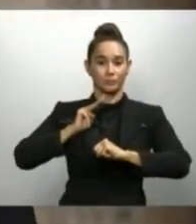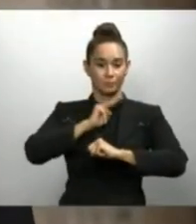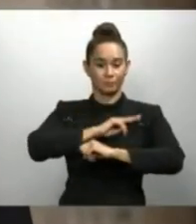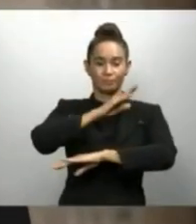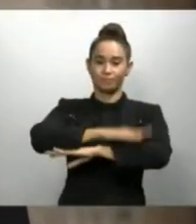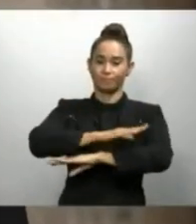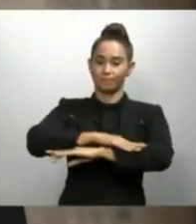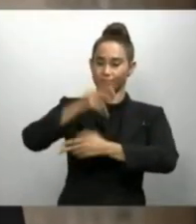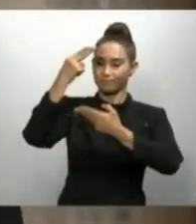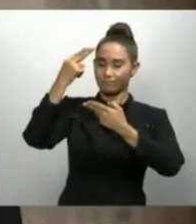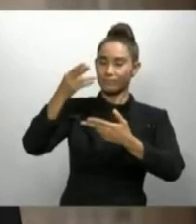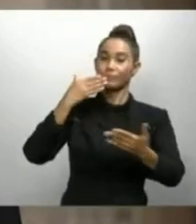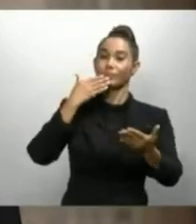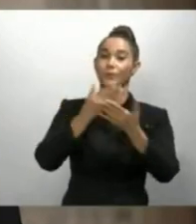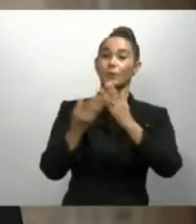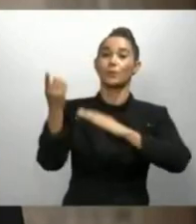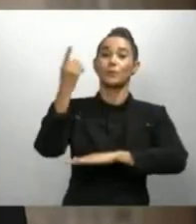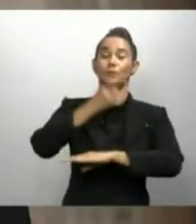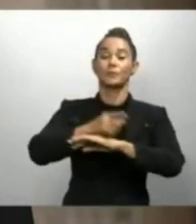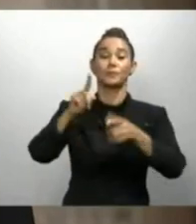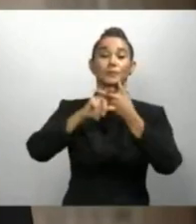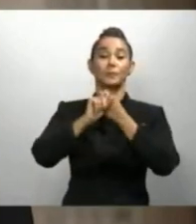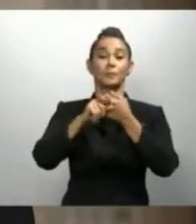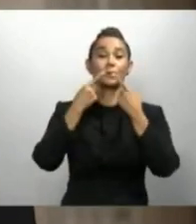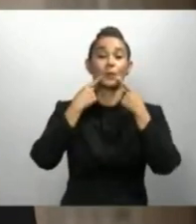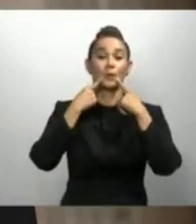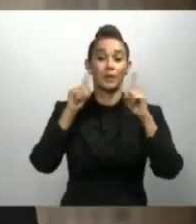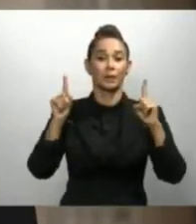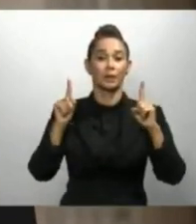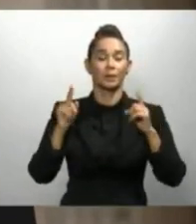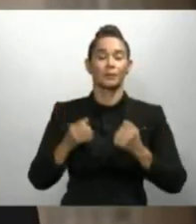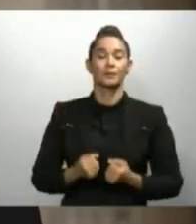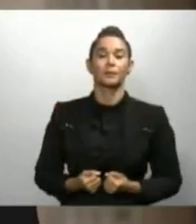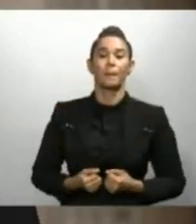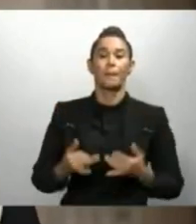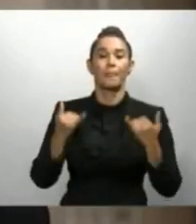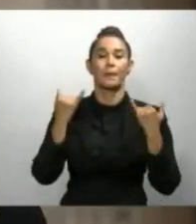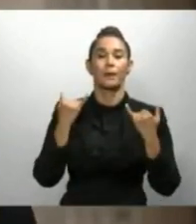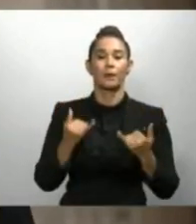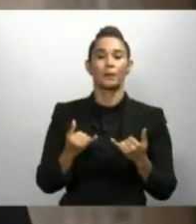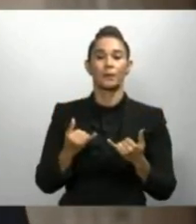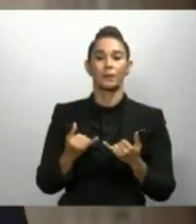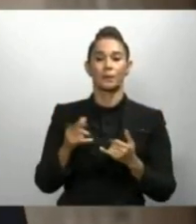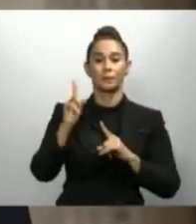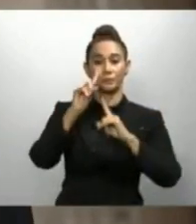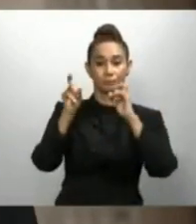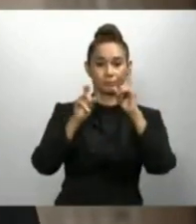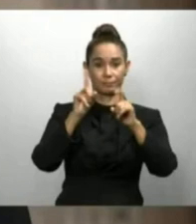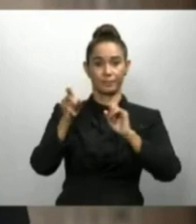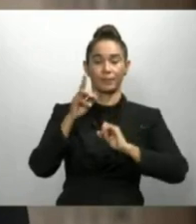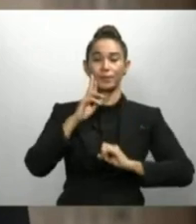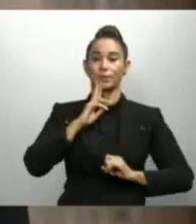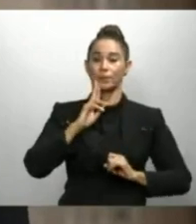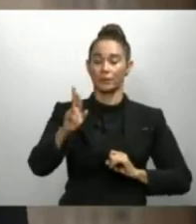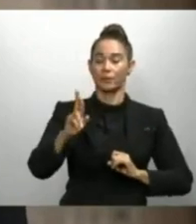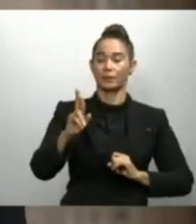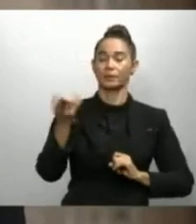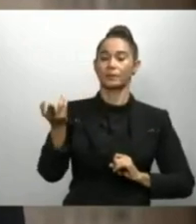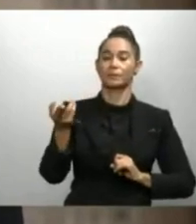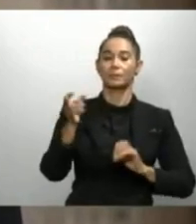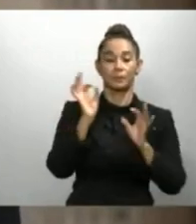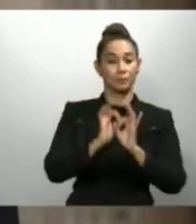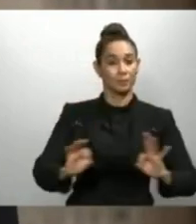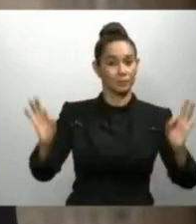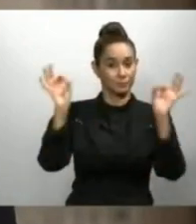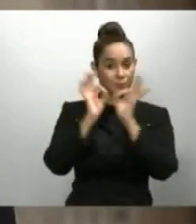mesa de honor. Muy buenos días, amigos de la prensa. Ahora vamos a proceder a una ronda de preguntas por la importancia